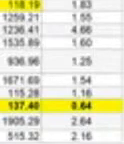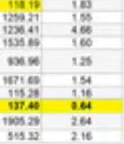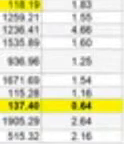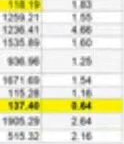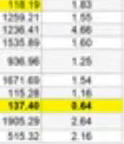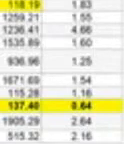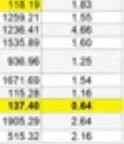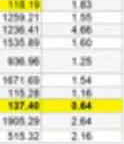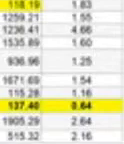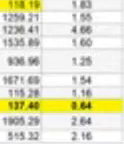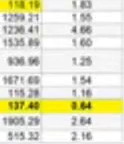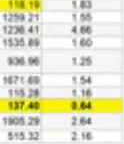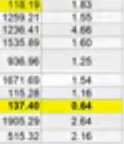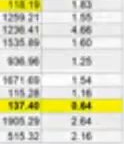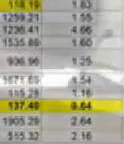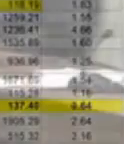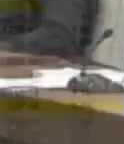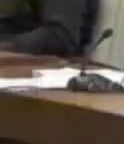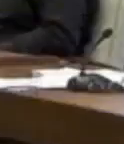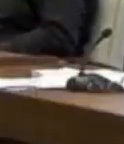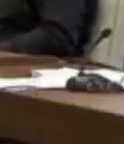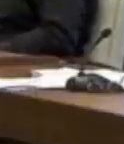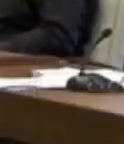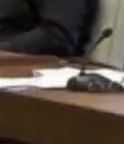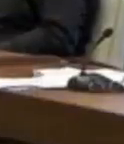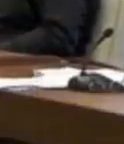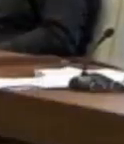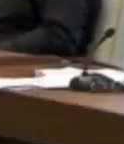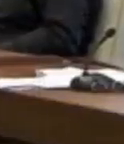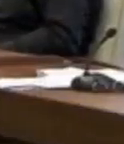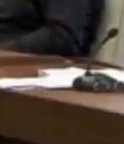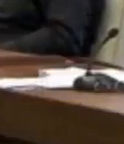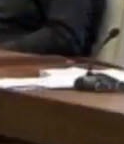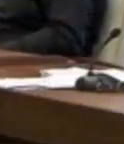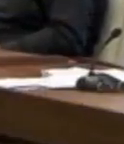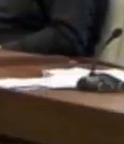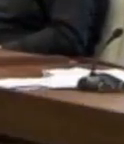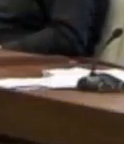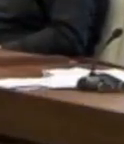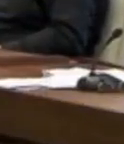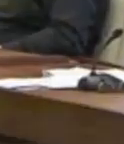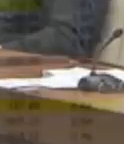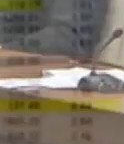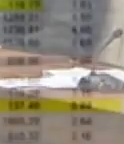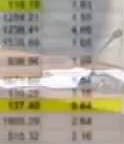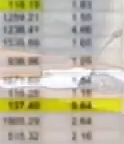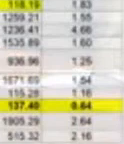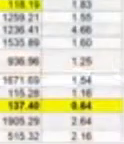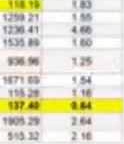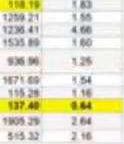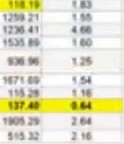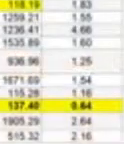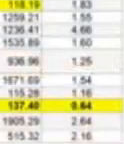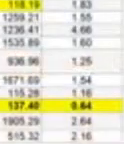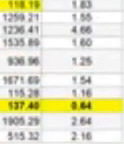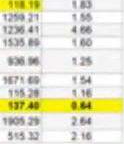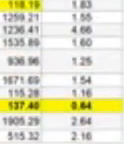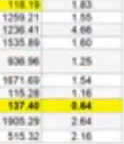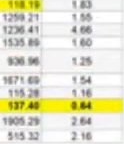otro indicador, el porciento de letalidad. La letalidad es la relación entre los que mueren con relación a los